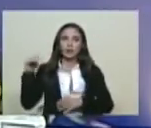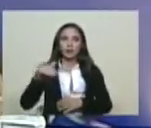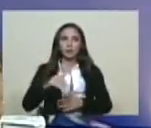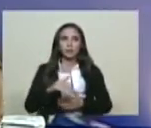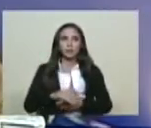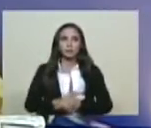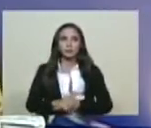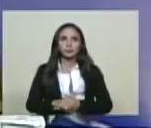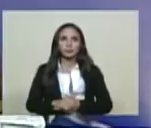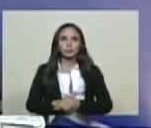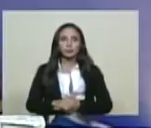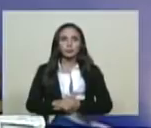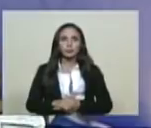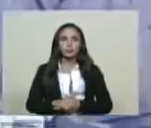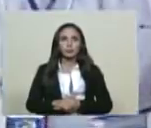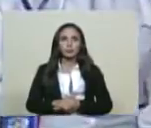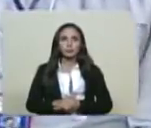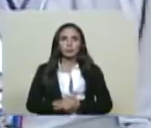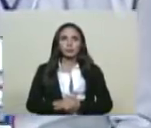Aragua,